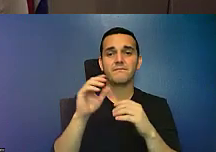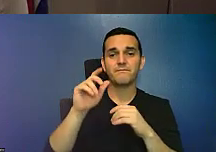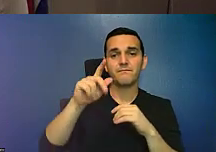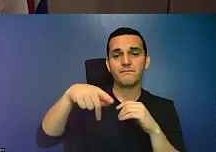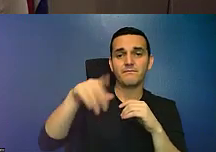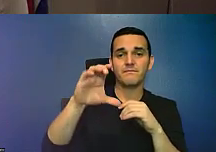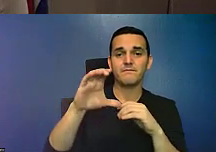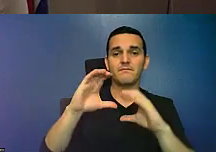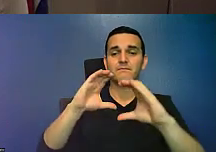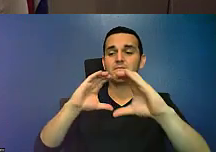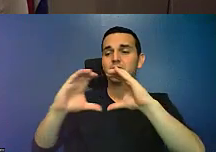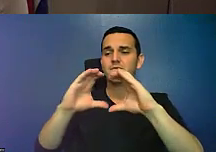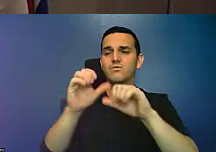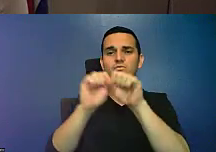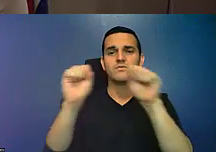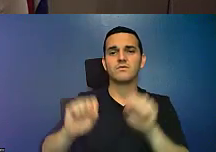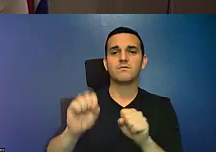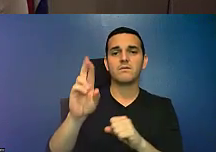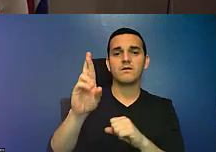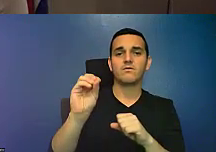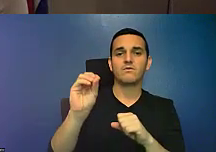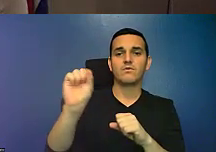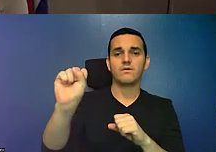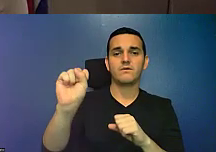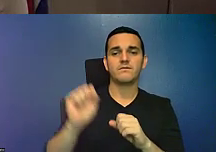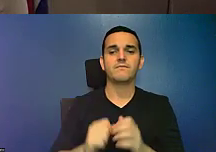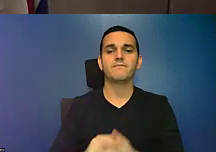sistema ROS.